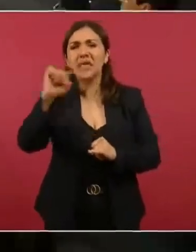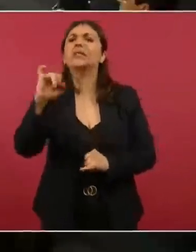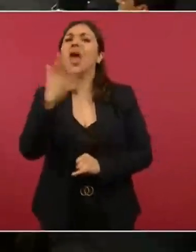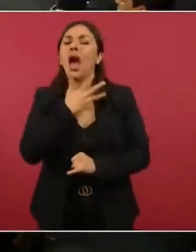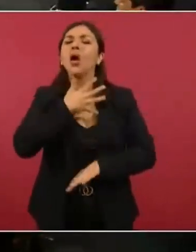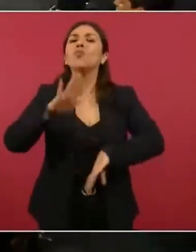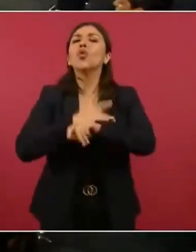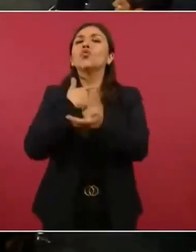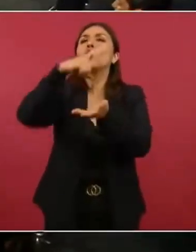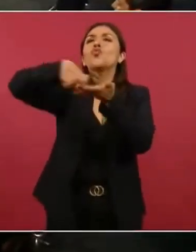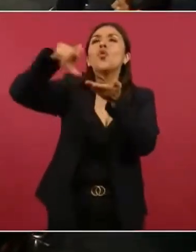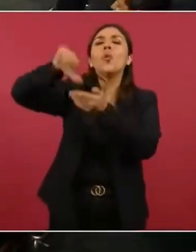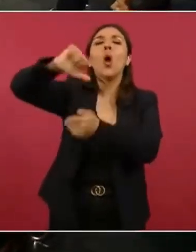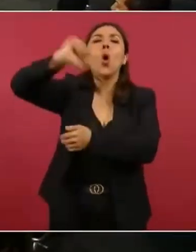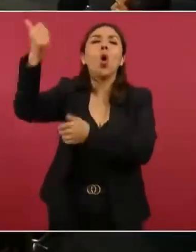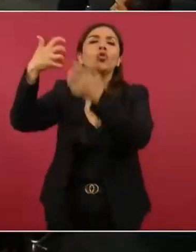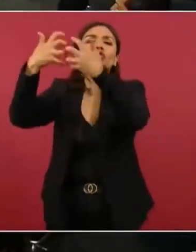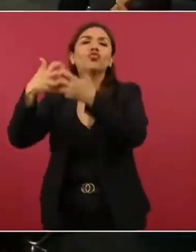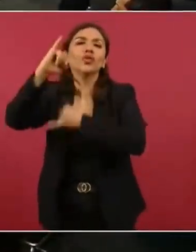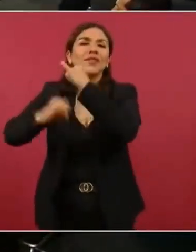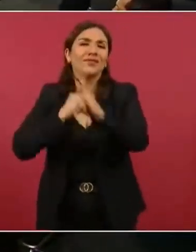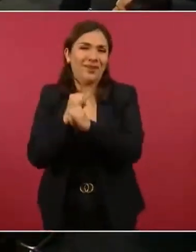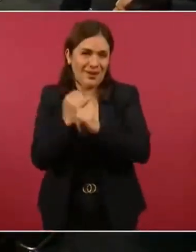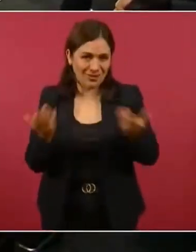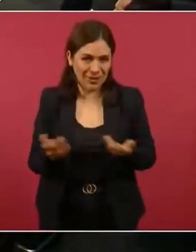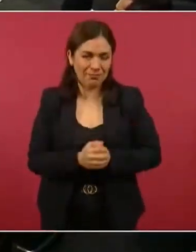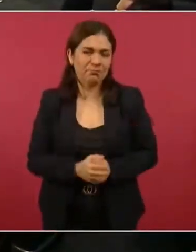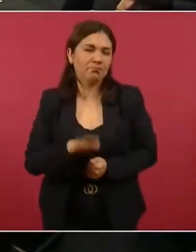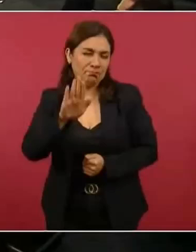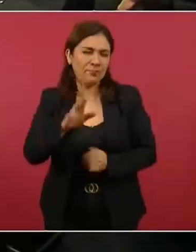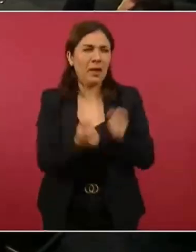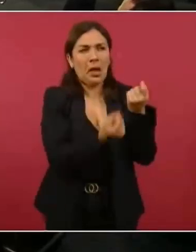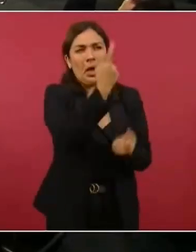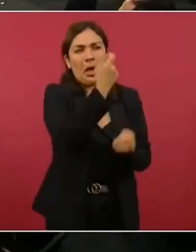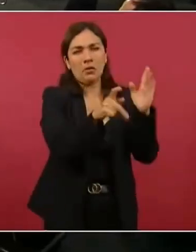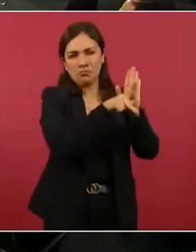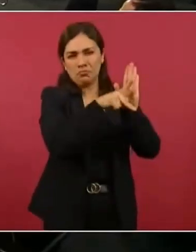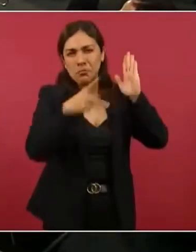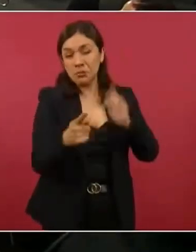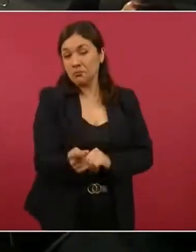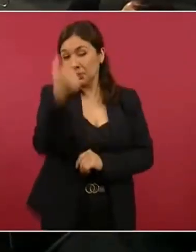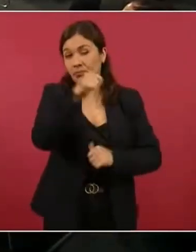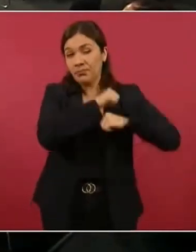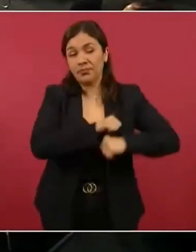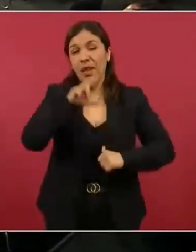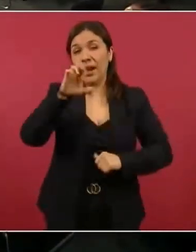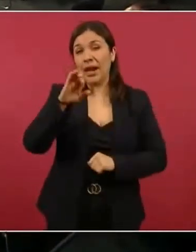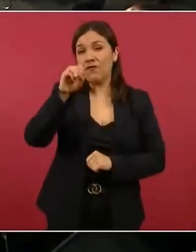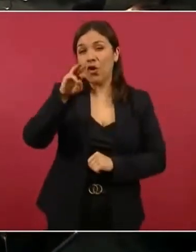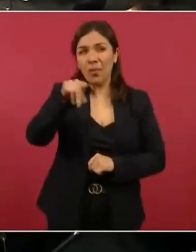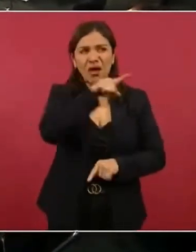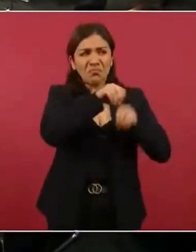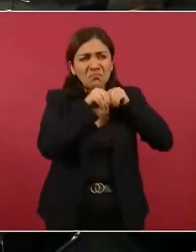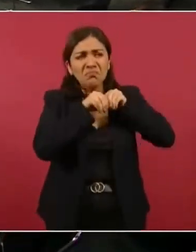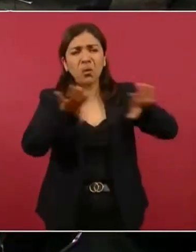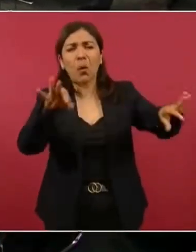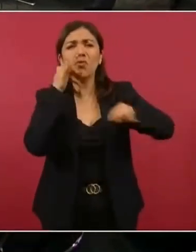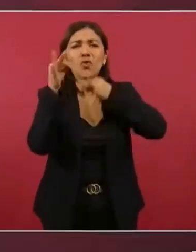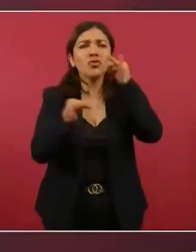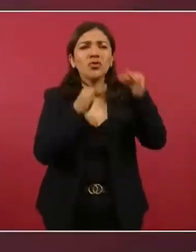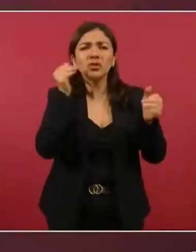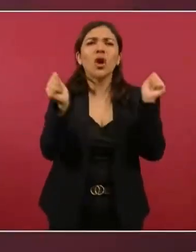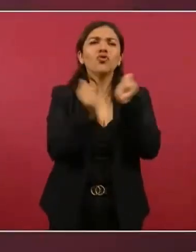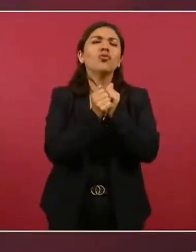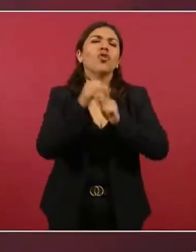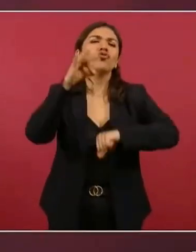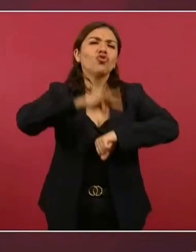diciendo, en referencia a la infodemia, algunos periódicos, Reforma fue el primero, sacan noticias, también comentaristas médicos